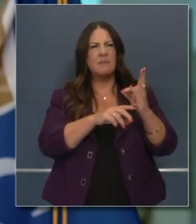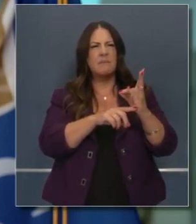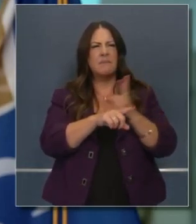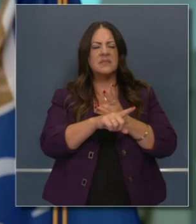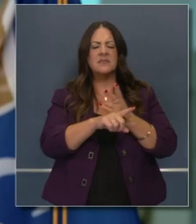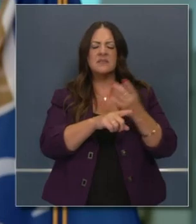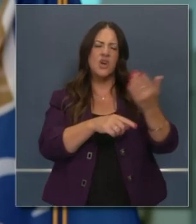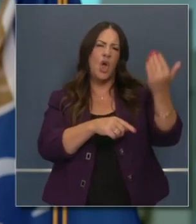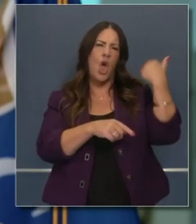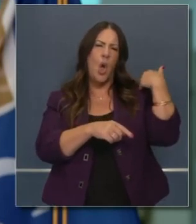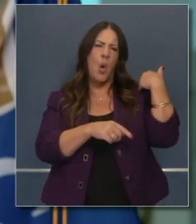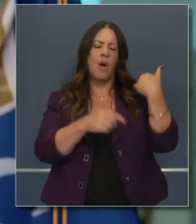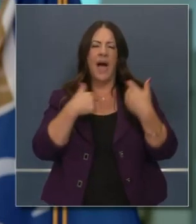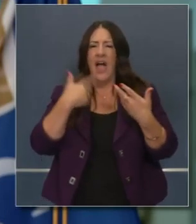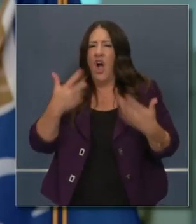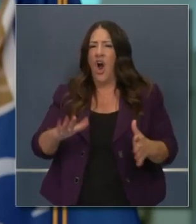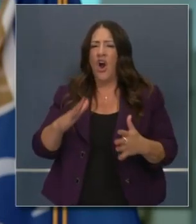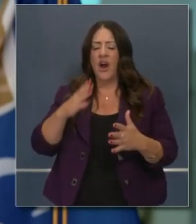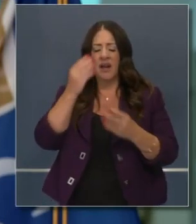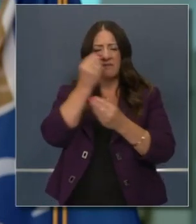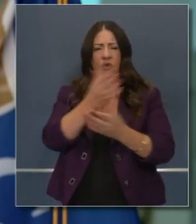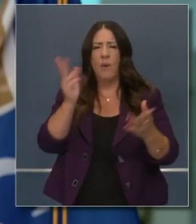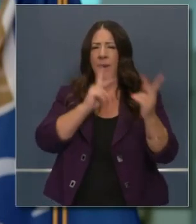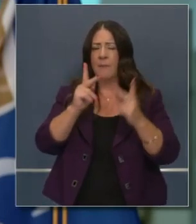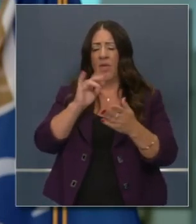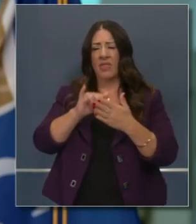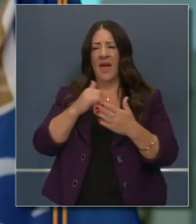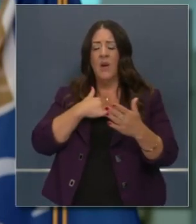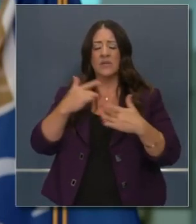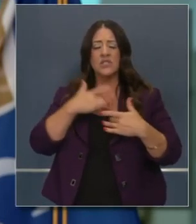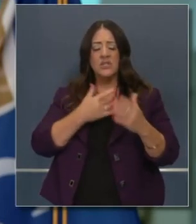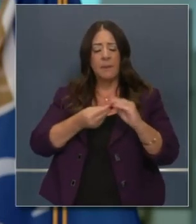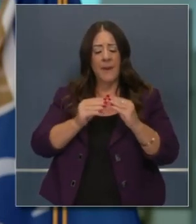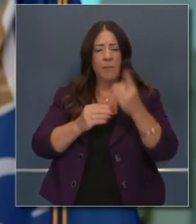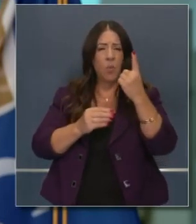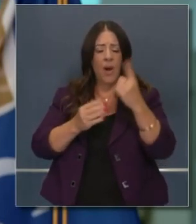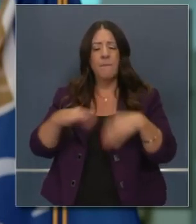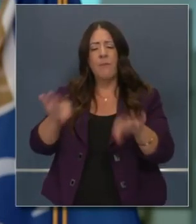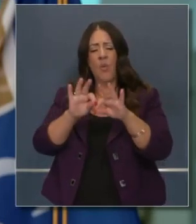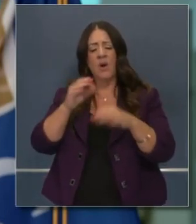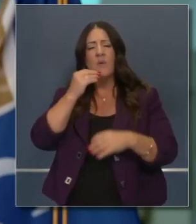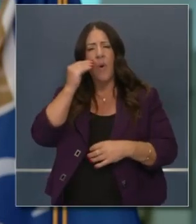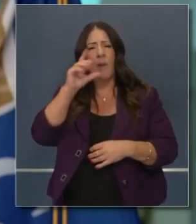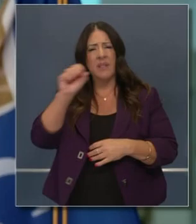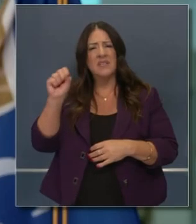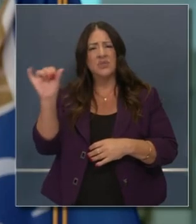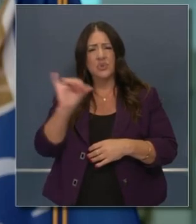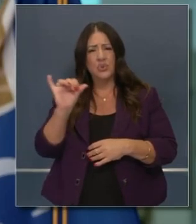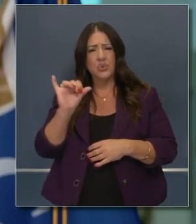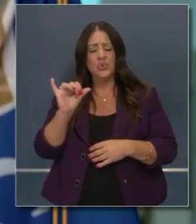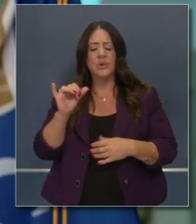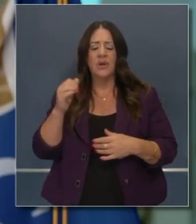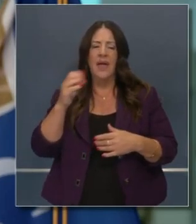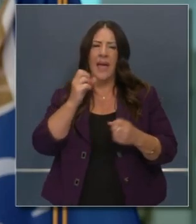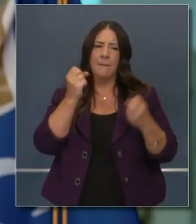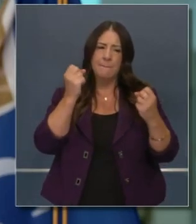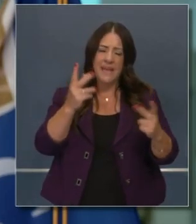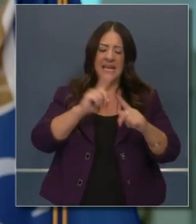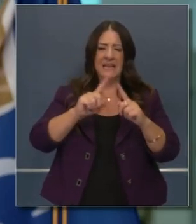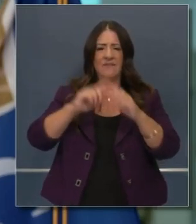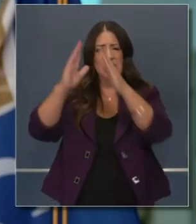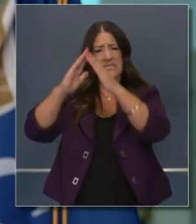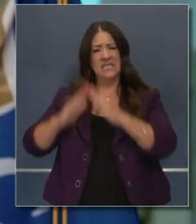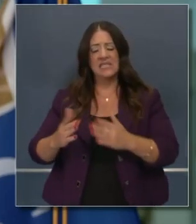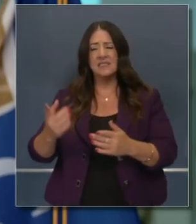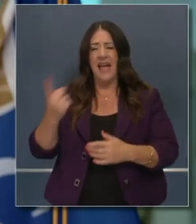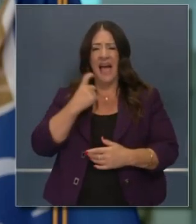$1,000 millones en hace 6 meses. El problema del desamparo era una primera prioridad en California para muchísimos políticos exigiendo